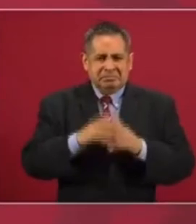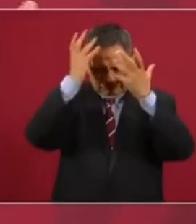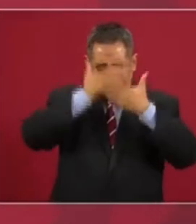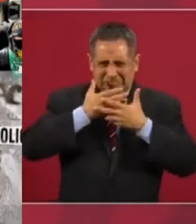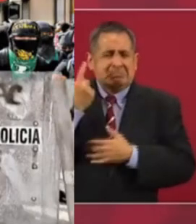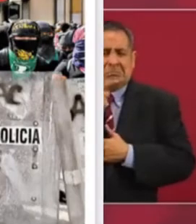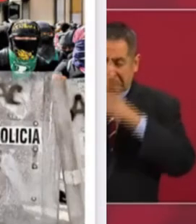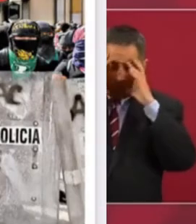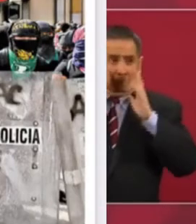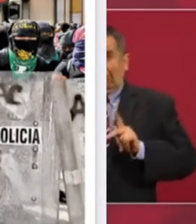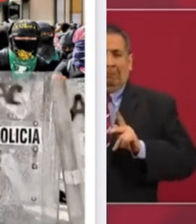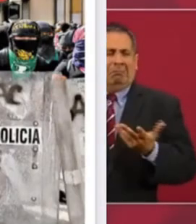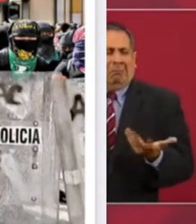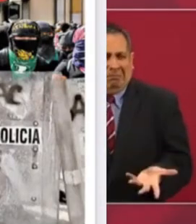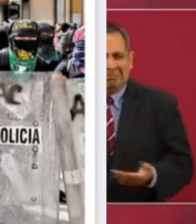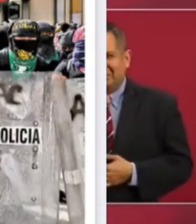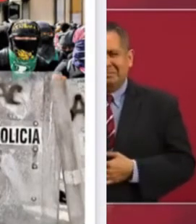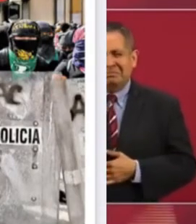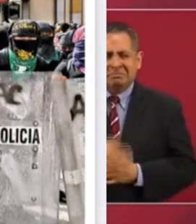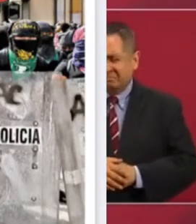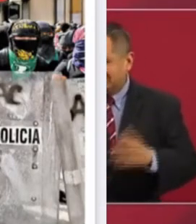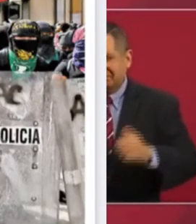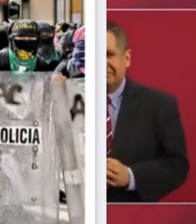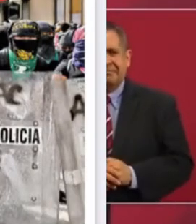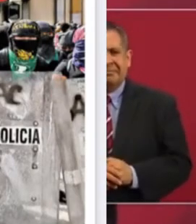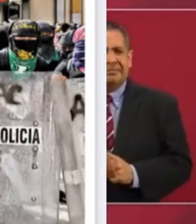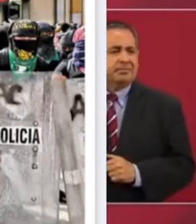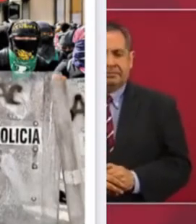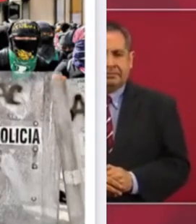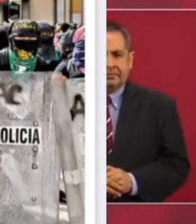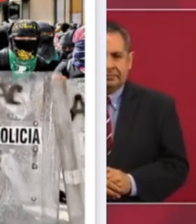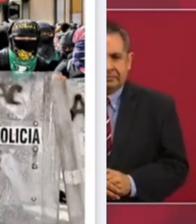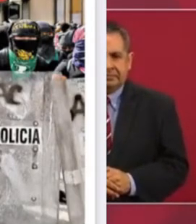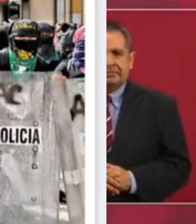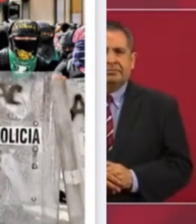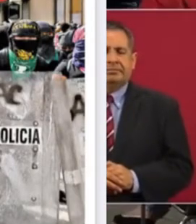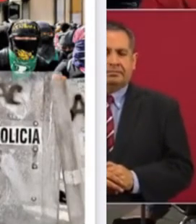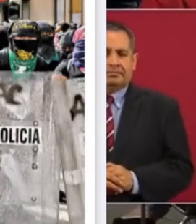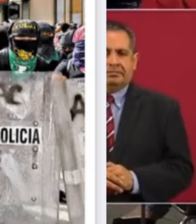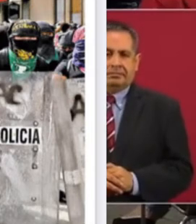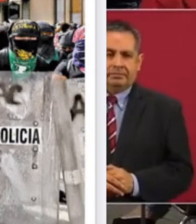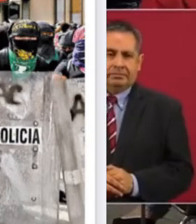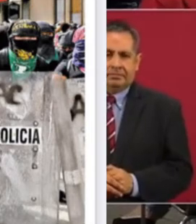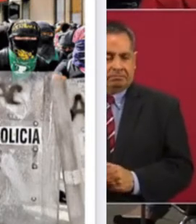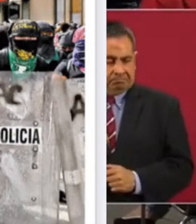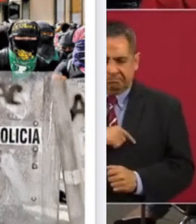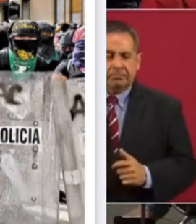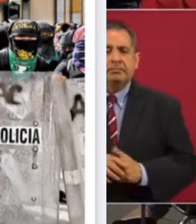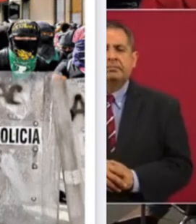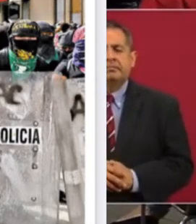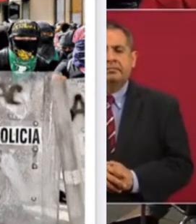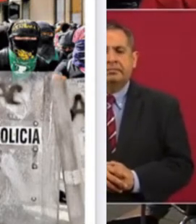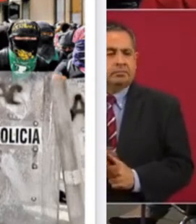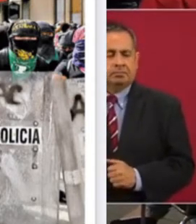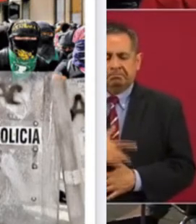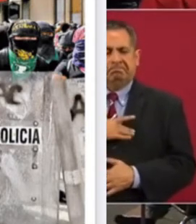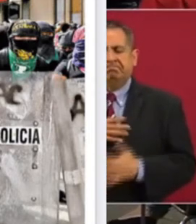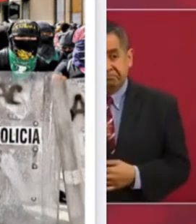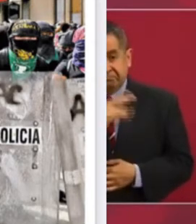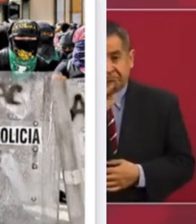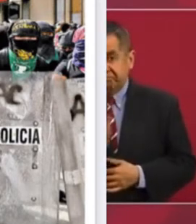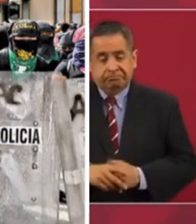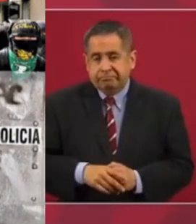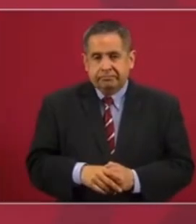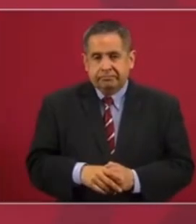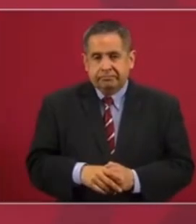encapucharse, porque no somos represores. Nosotros somos humanistas.